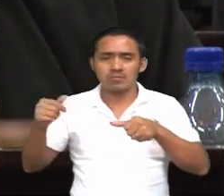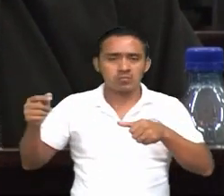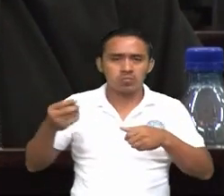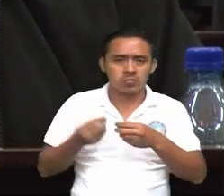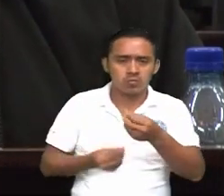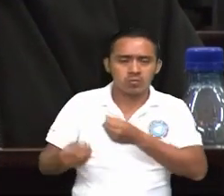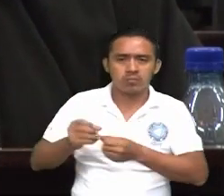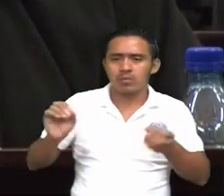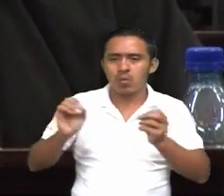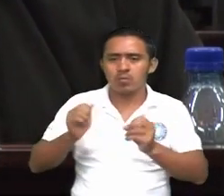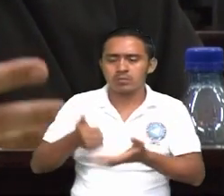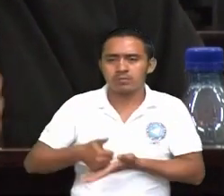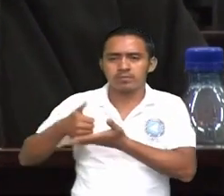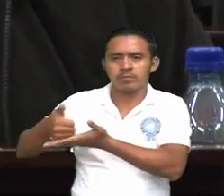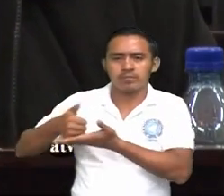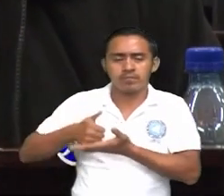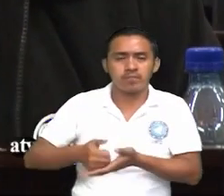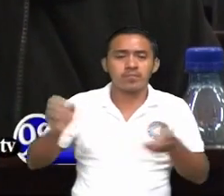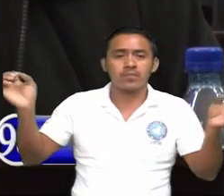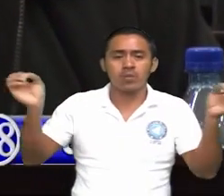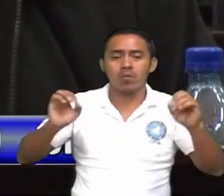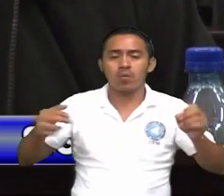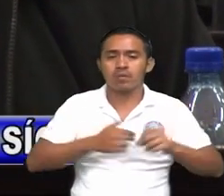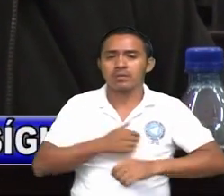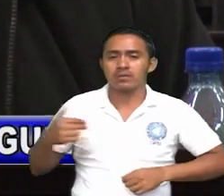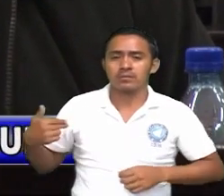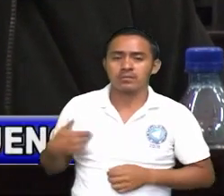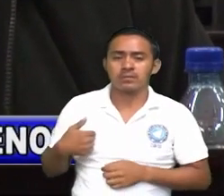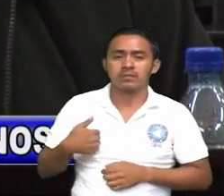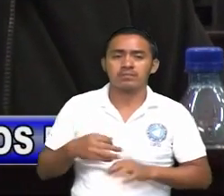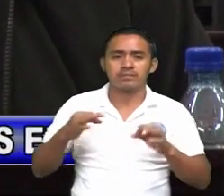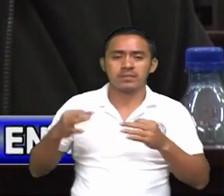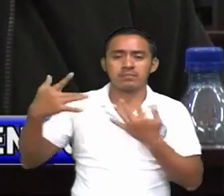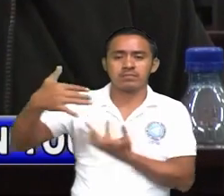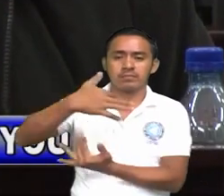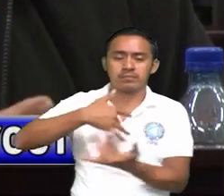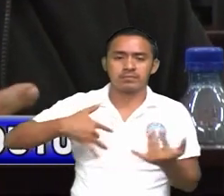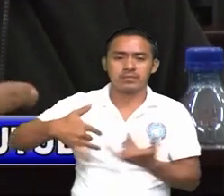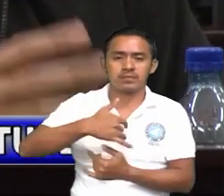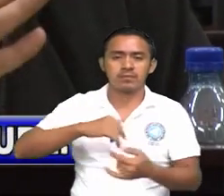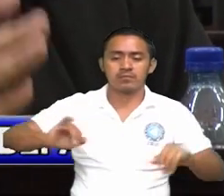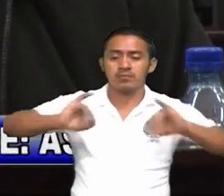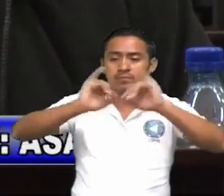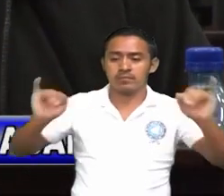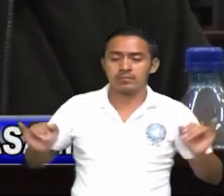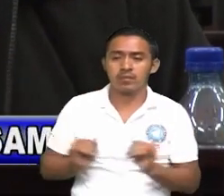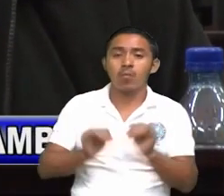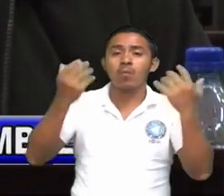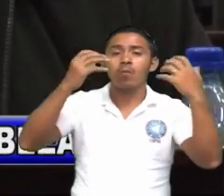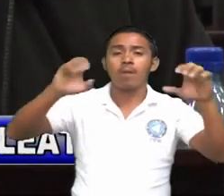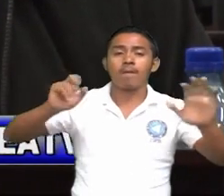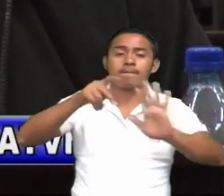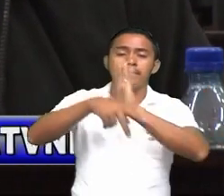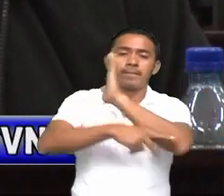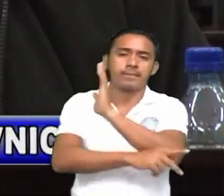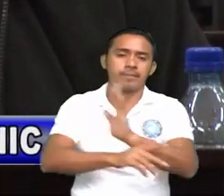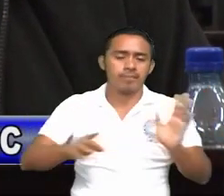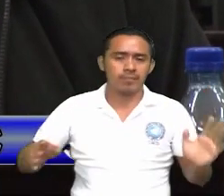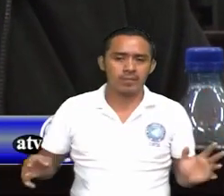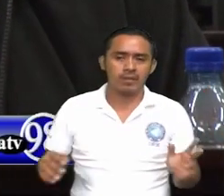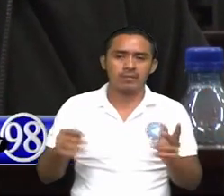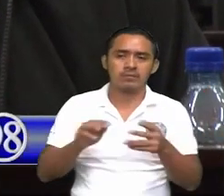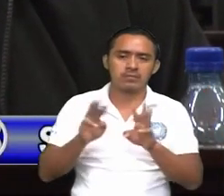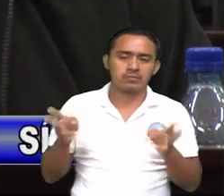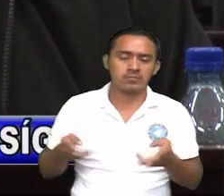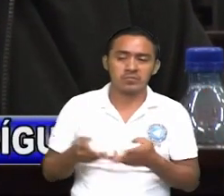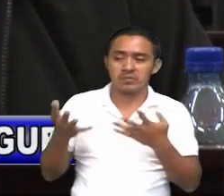un acuerdo de cooperación o para establecer una relación internacional con cualquier país que quiera tener